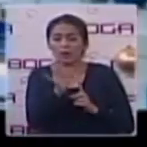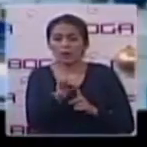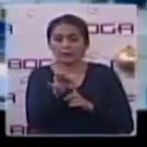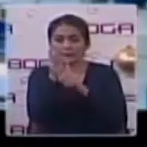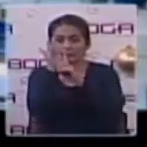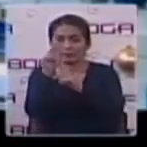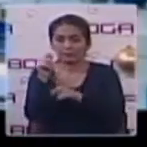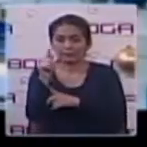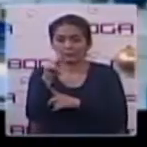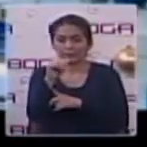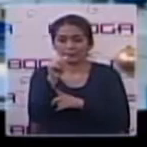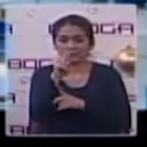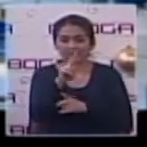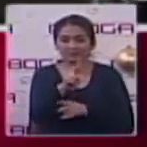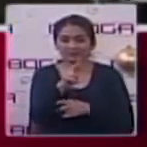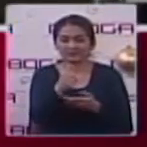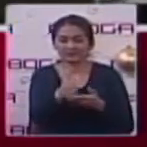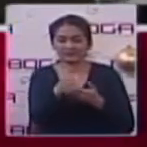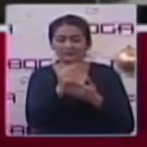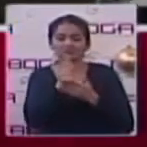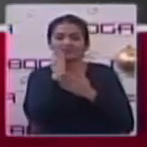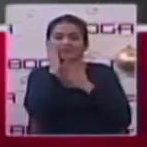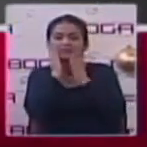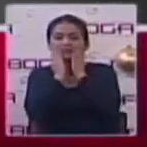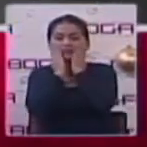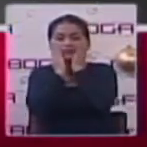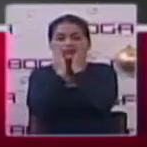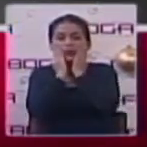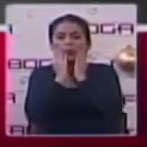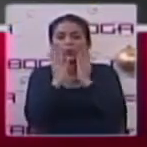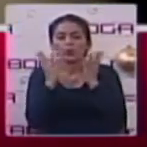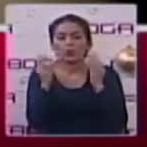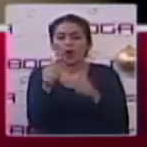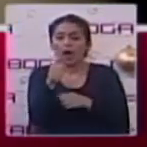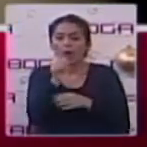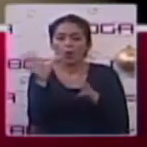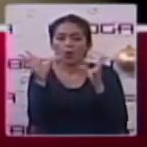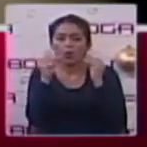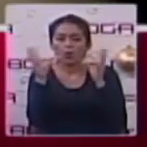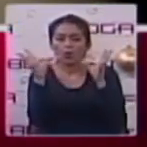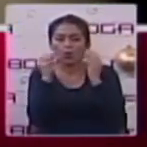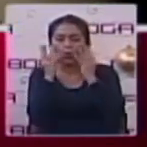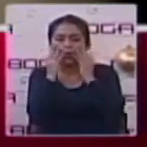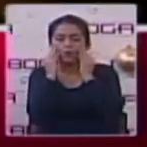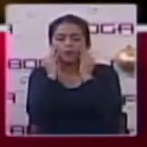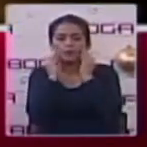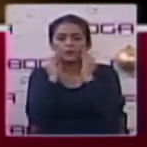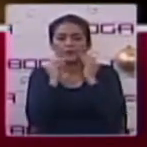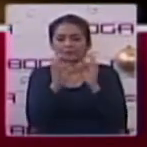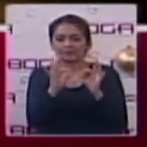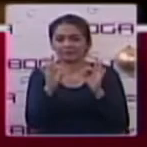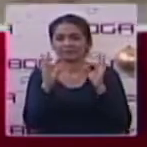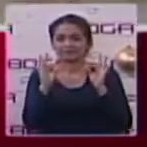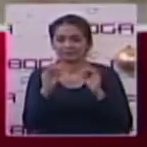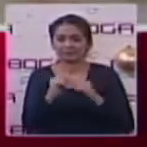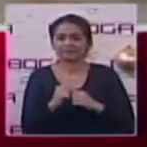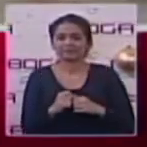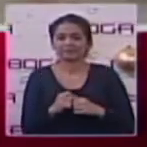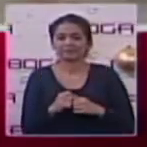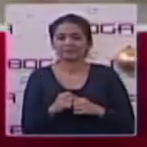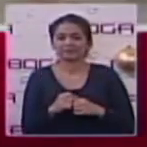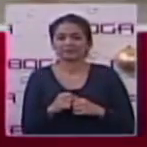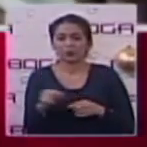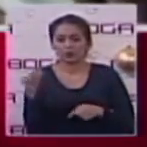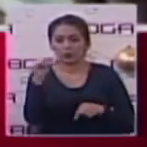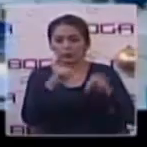tratamiento pre-serum que realza y reafirma, hidrata y acondiciona. Comienza la infusión de extracto de caviar en